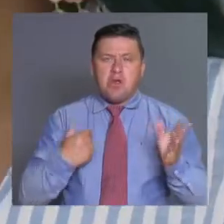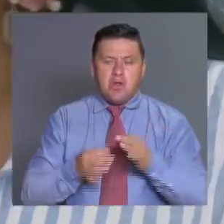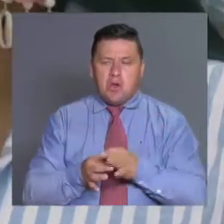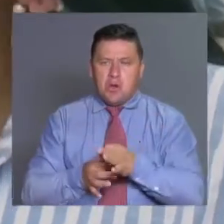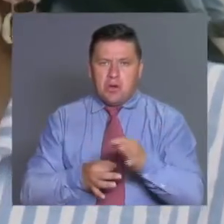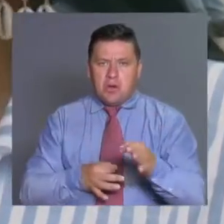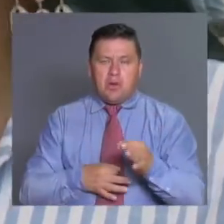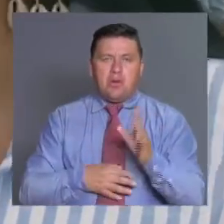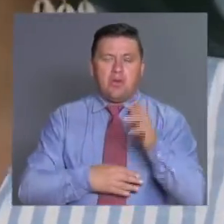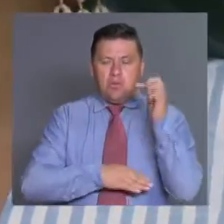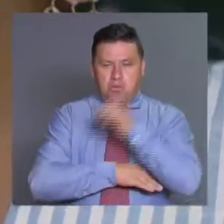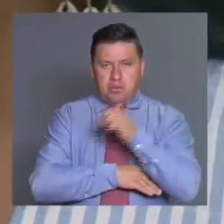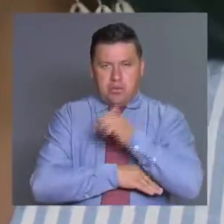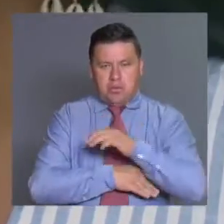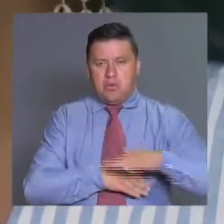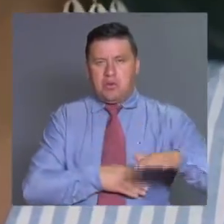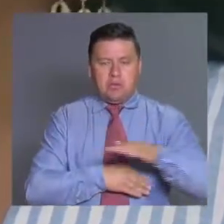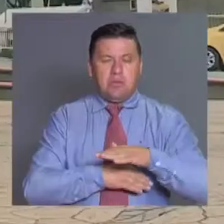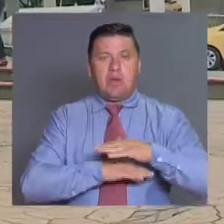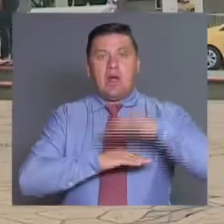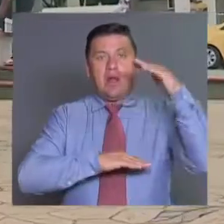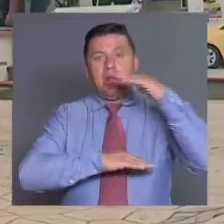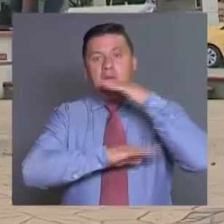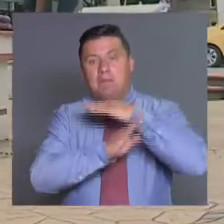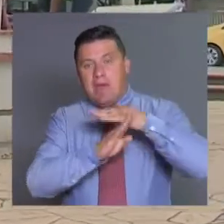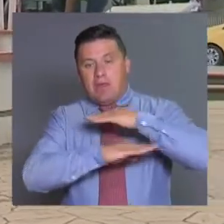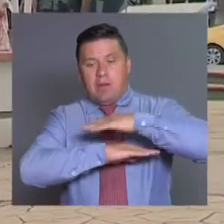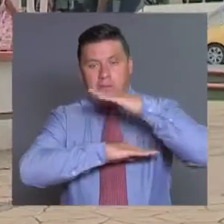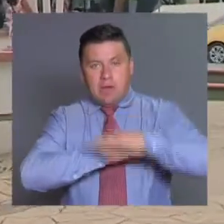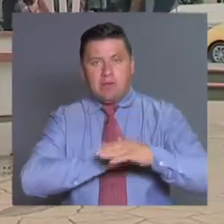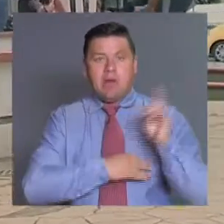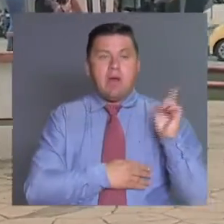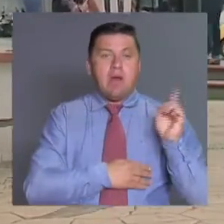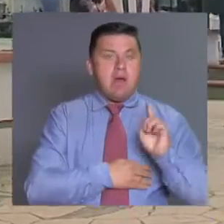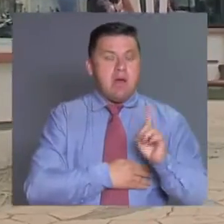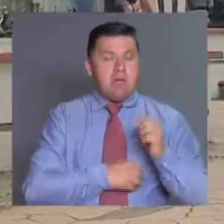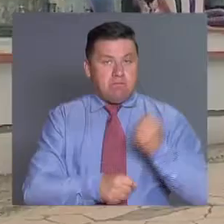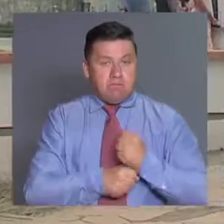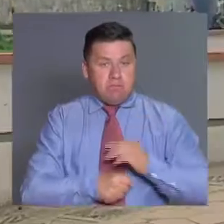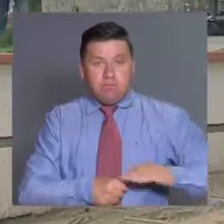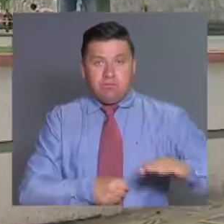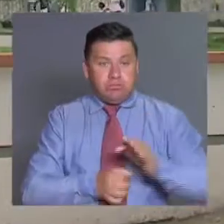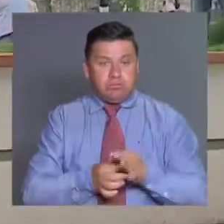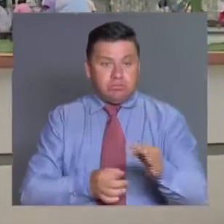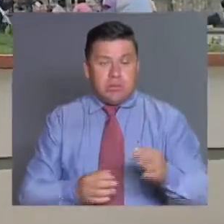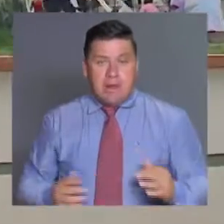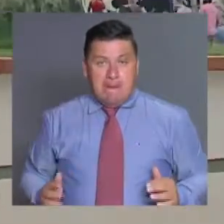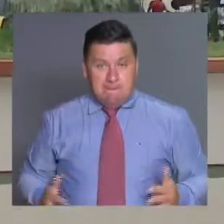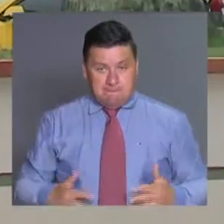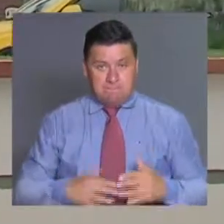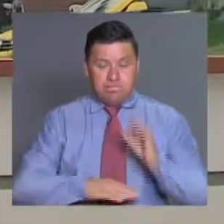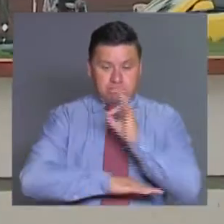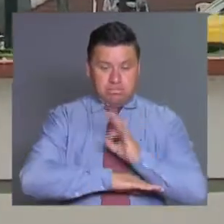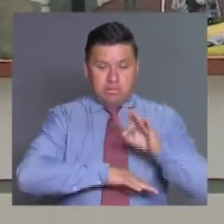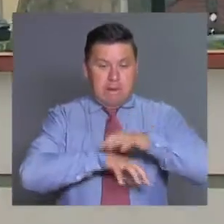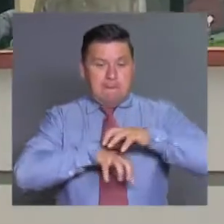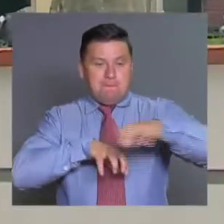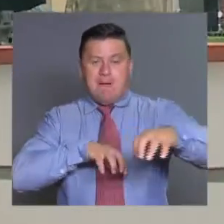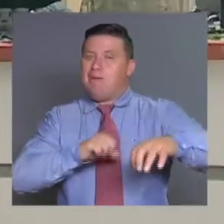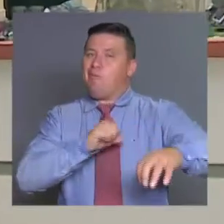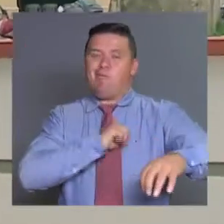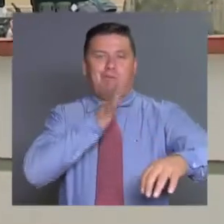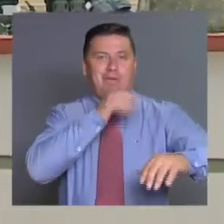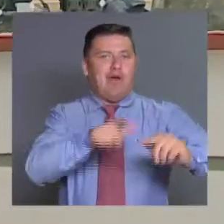los municipios del bajo putumayo y aún del alto putumayo a pesar de llevar varios años operando en el municipio de mocoa el setup no cuenta